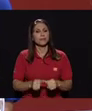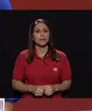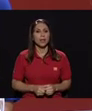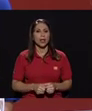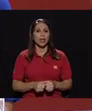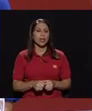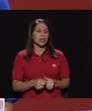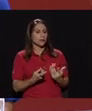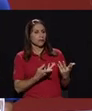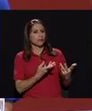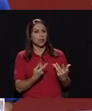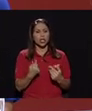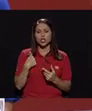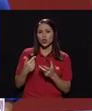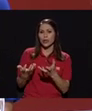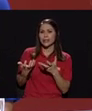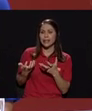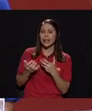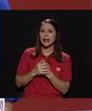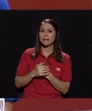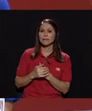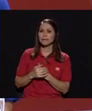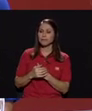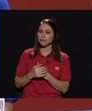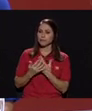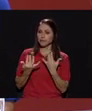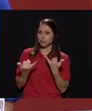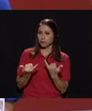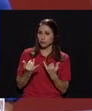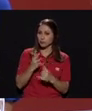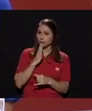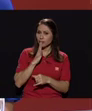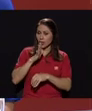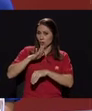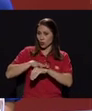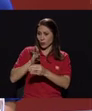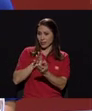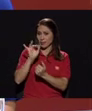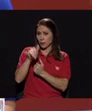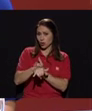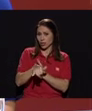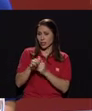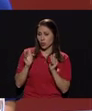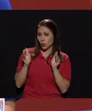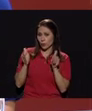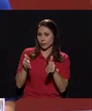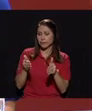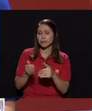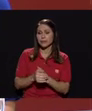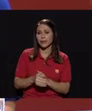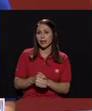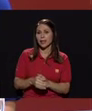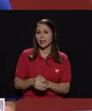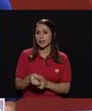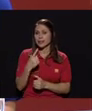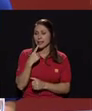yo quisiera, perdón, Maribel, tal vez dentro del contexto de este proyecto